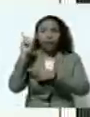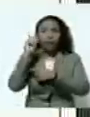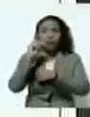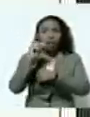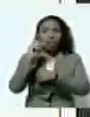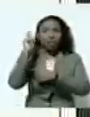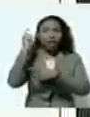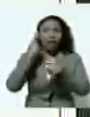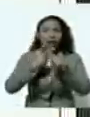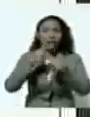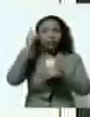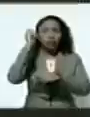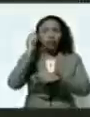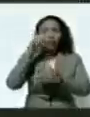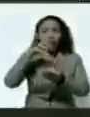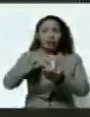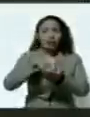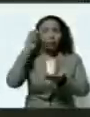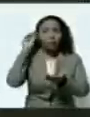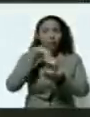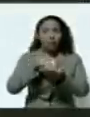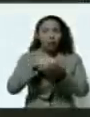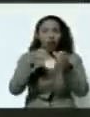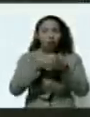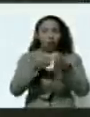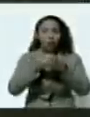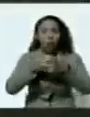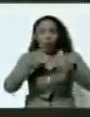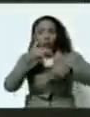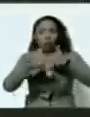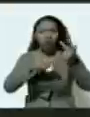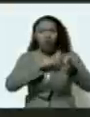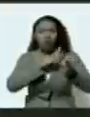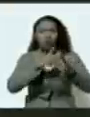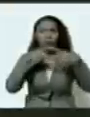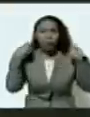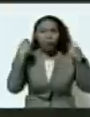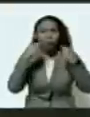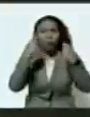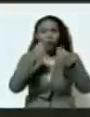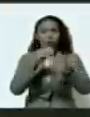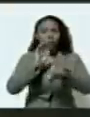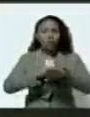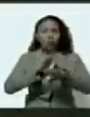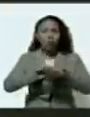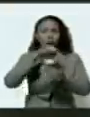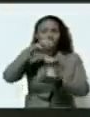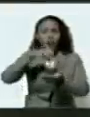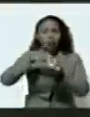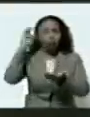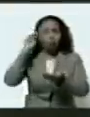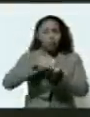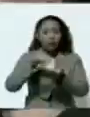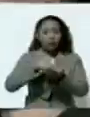es exdiputado del grupo terrorista Voluntad Popular por el estado